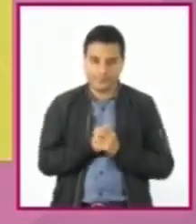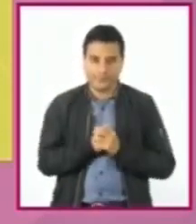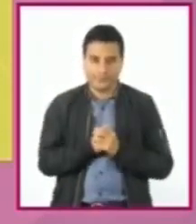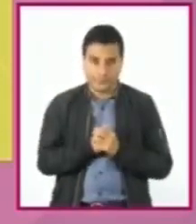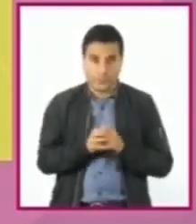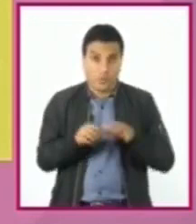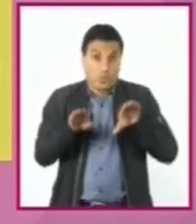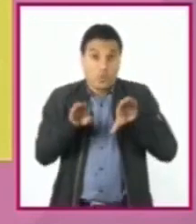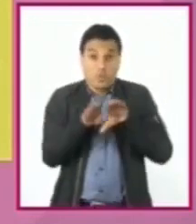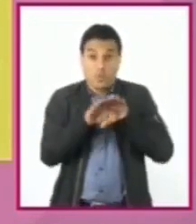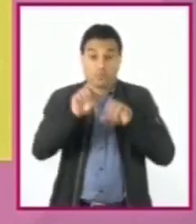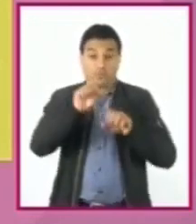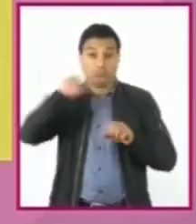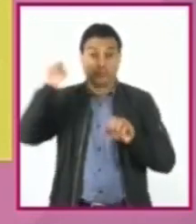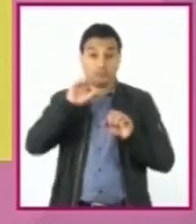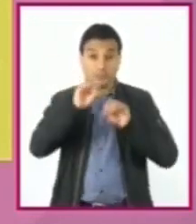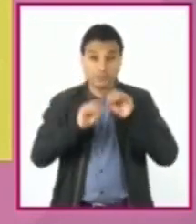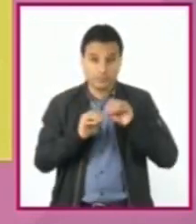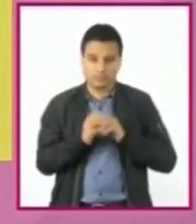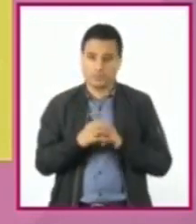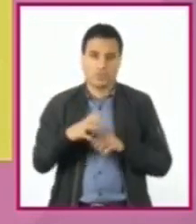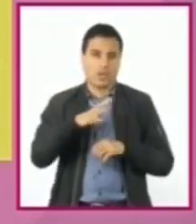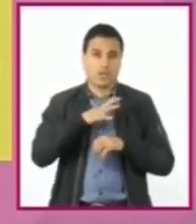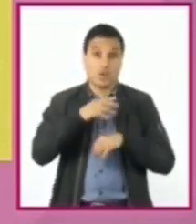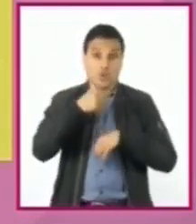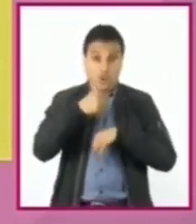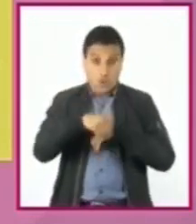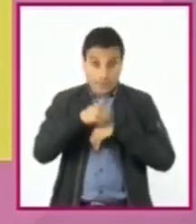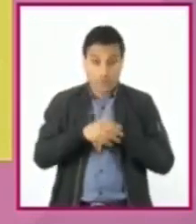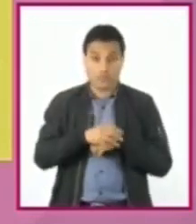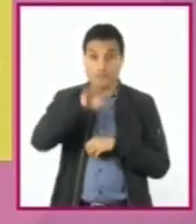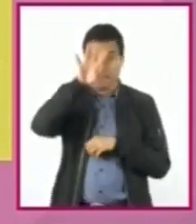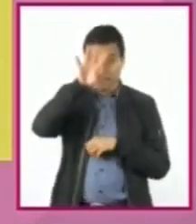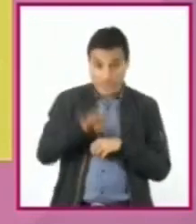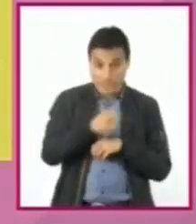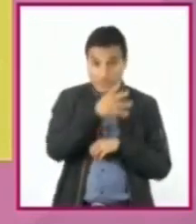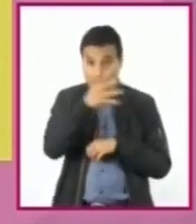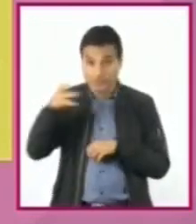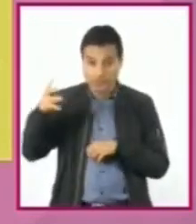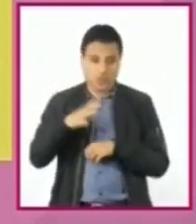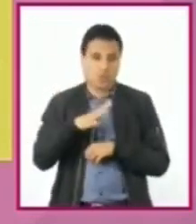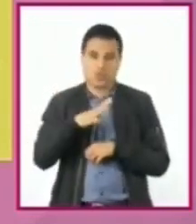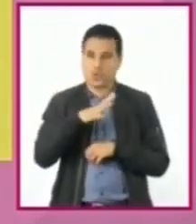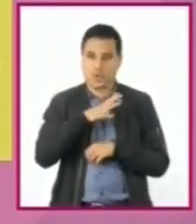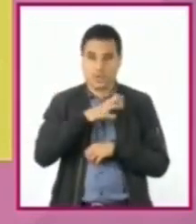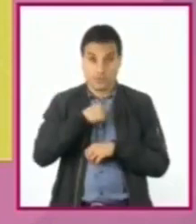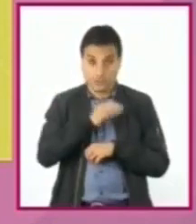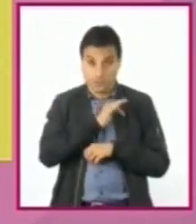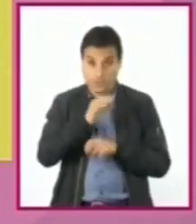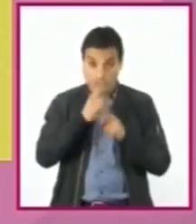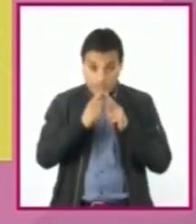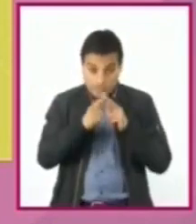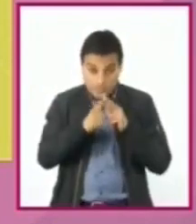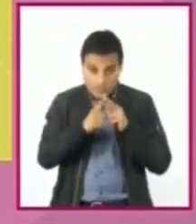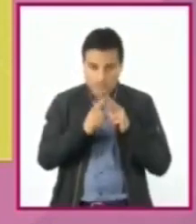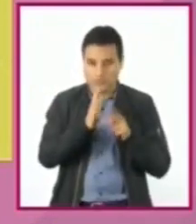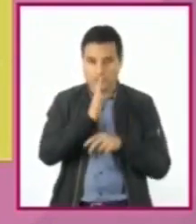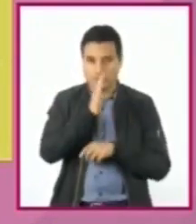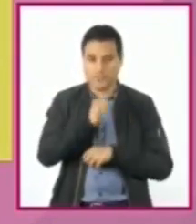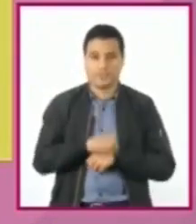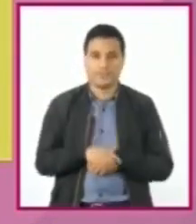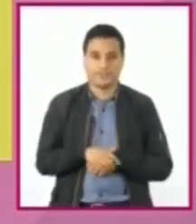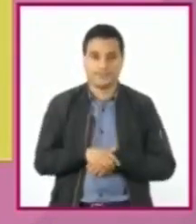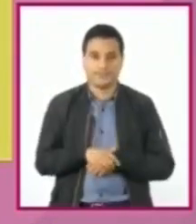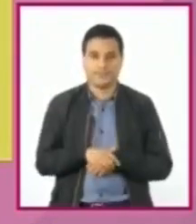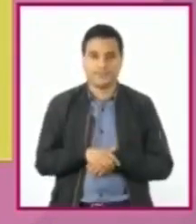riguroso, no cuenta con escalas ni coordenadas, por lo que no pueden efectuarse mediciones en él.